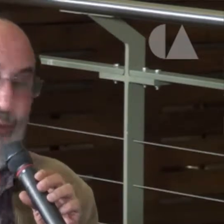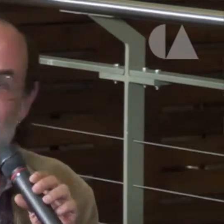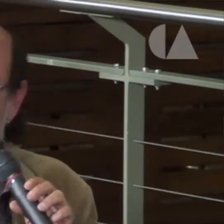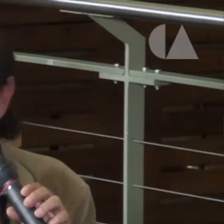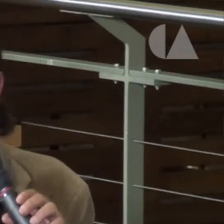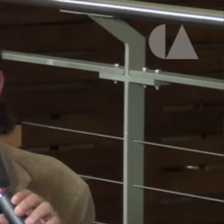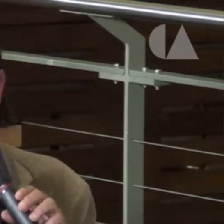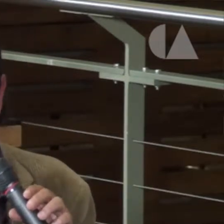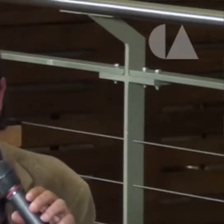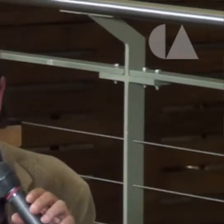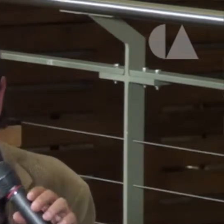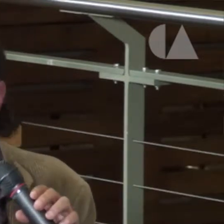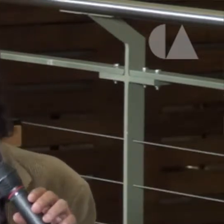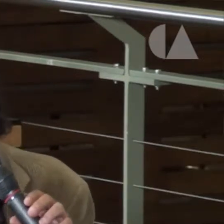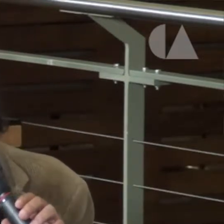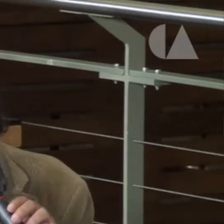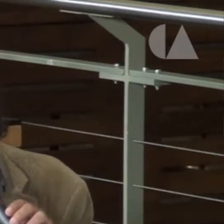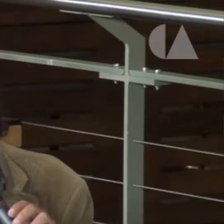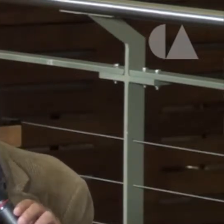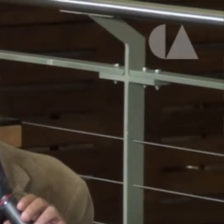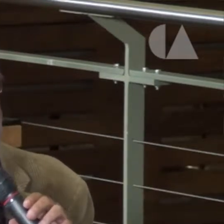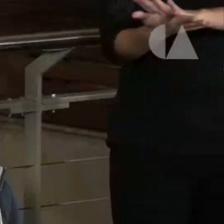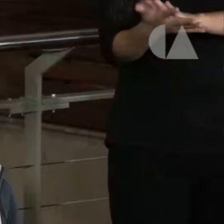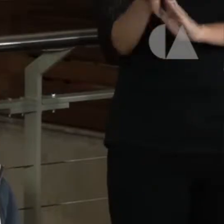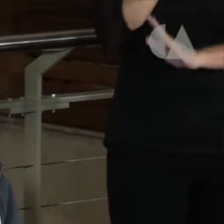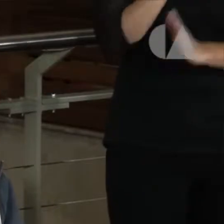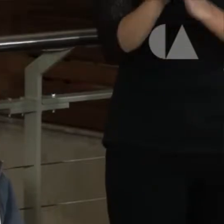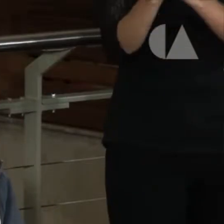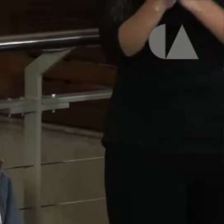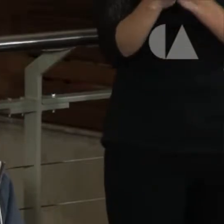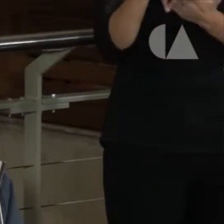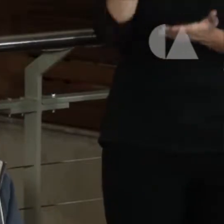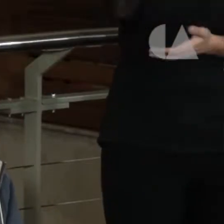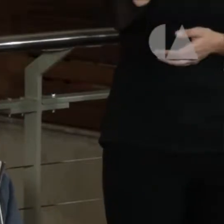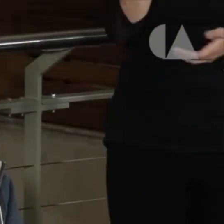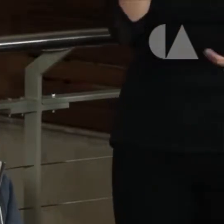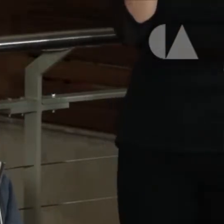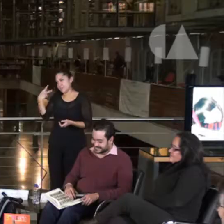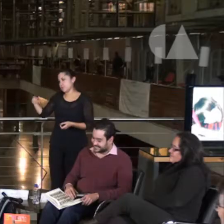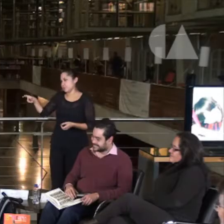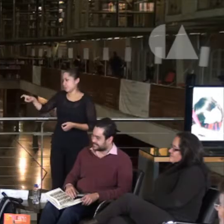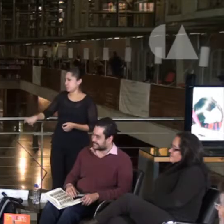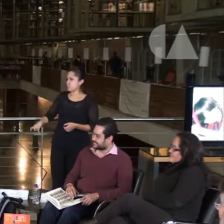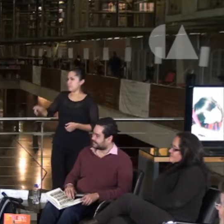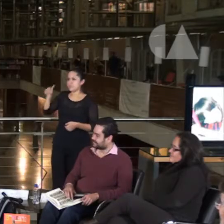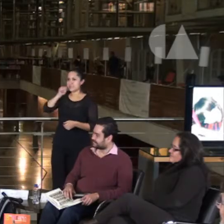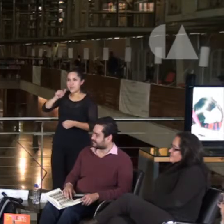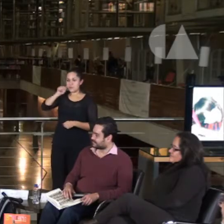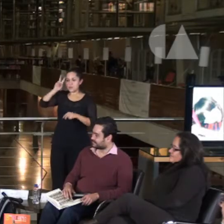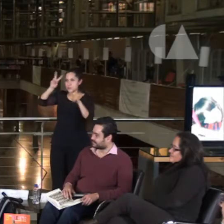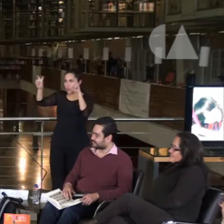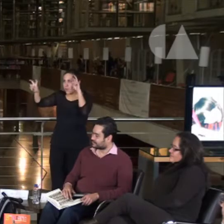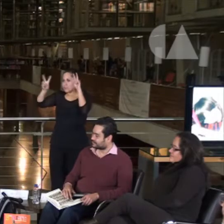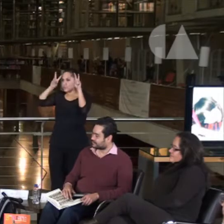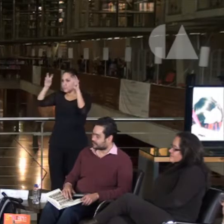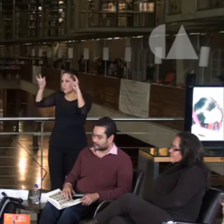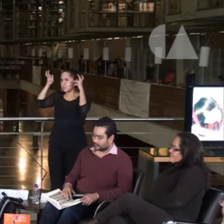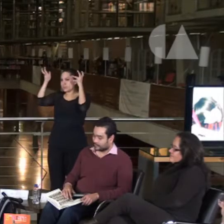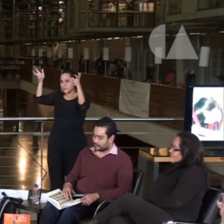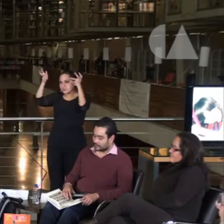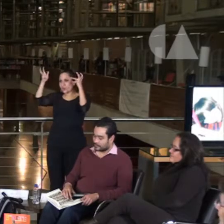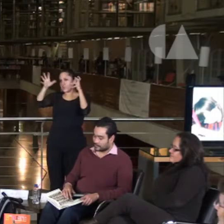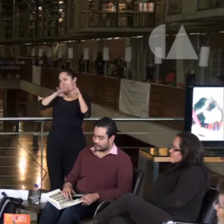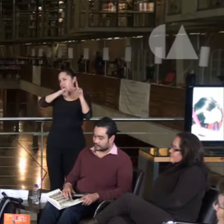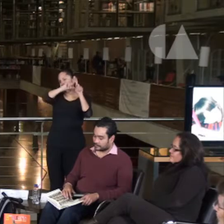gusta y tiene muchos sueños entonces ya ya está pensando en otro par de sueños y es